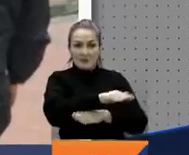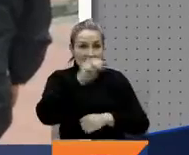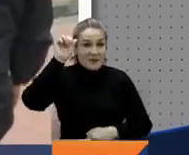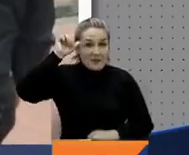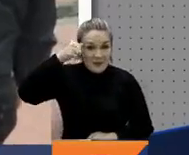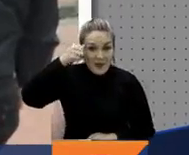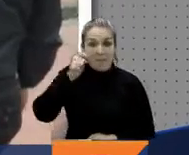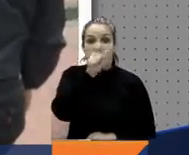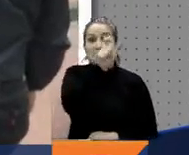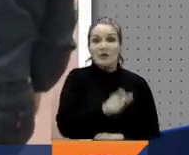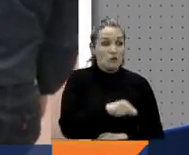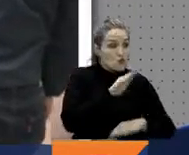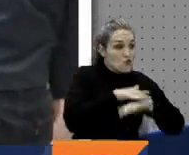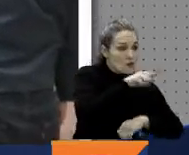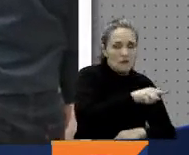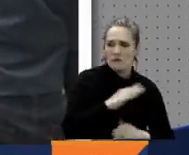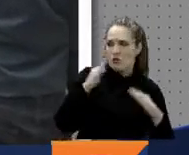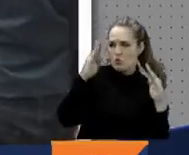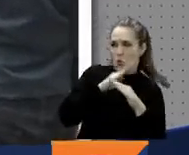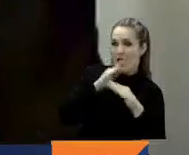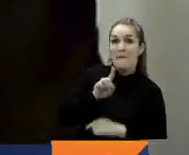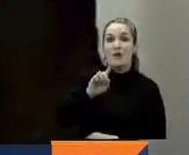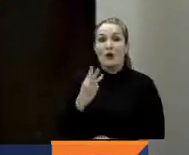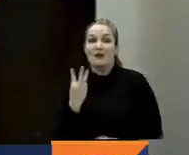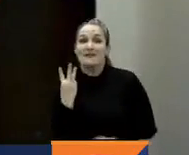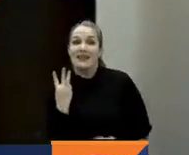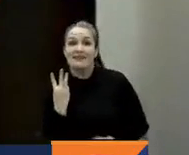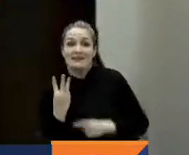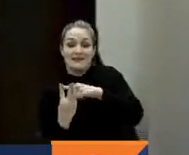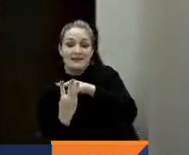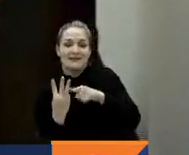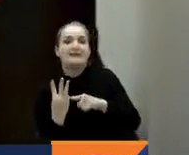que el acusado no aceptó cargos pero tres de sus supuestos cómplices capturados con el siglo